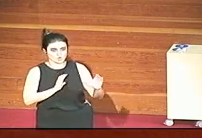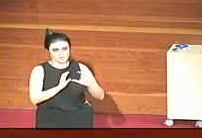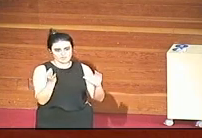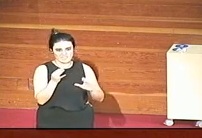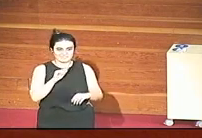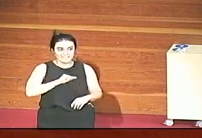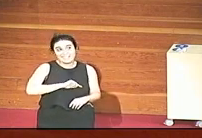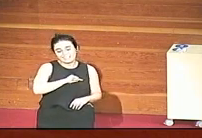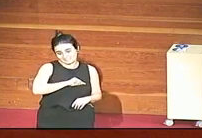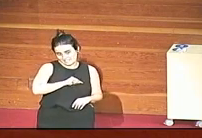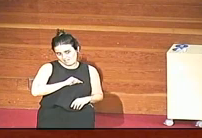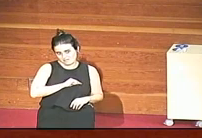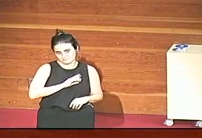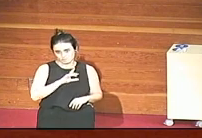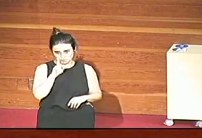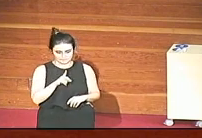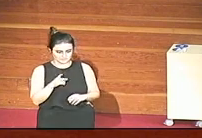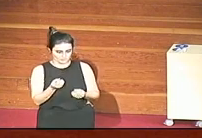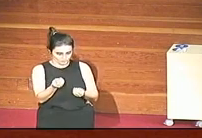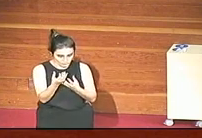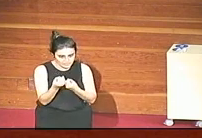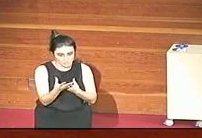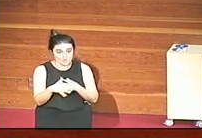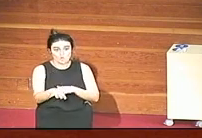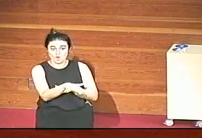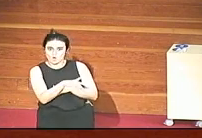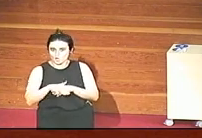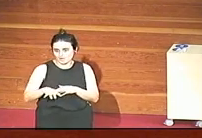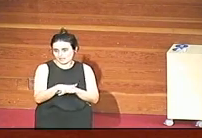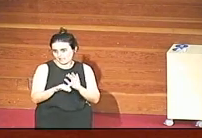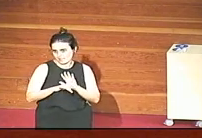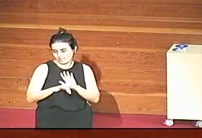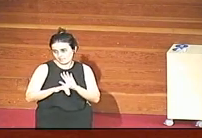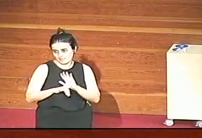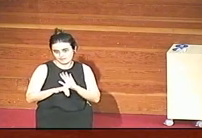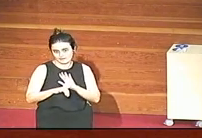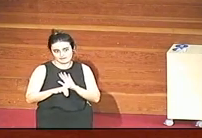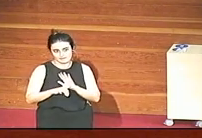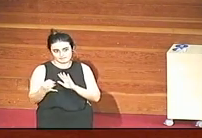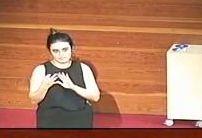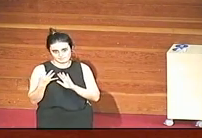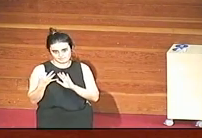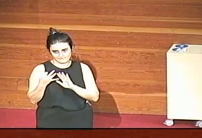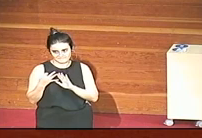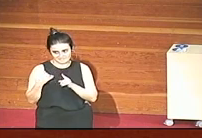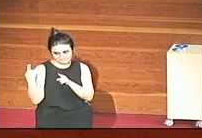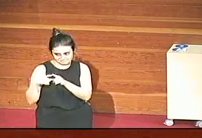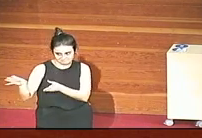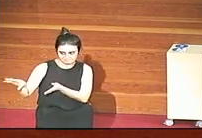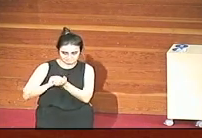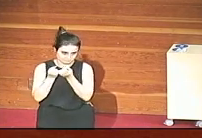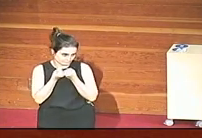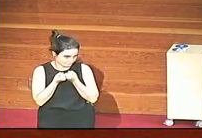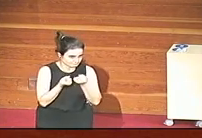ética y en la información local en este caso pues obviamente se tiene que hacer eco el por lo menos